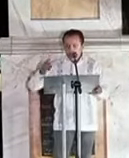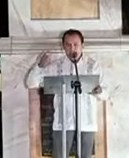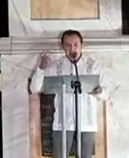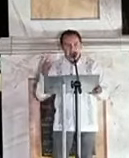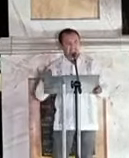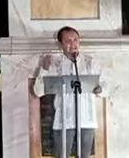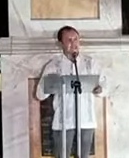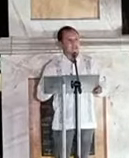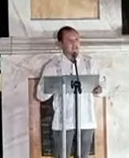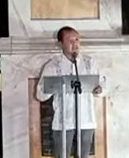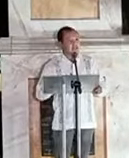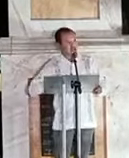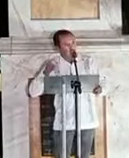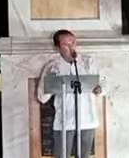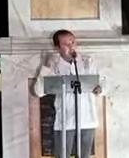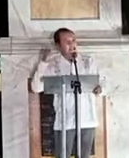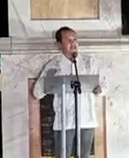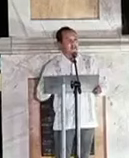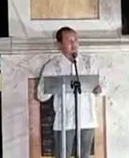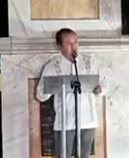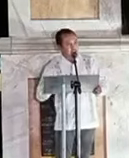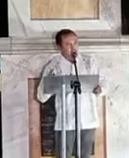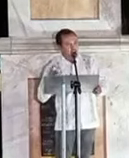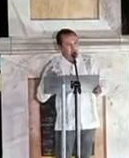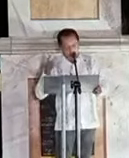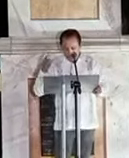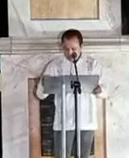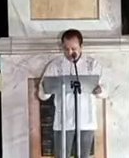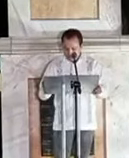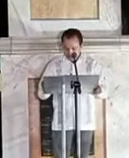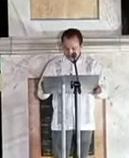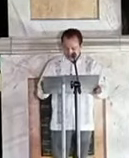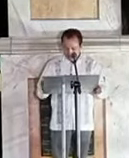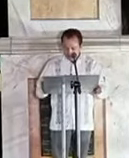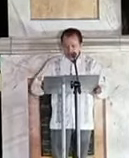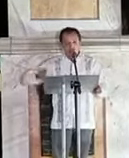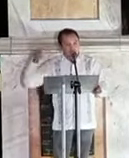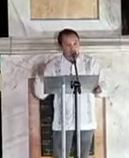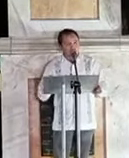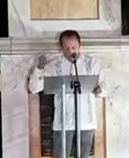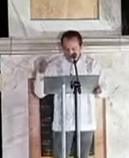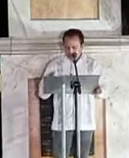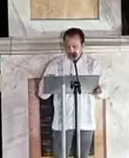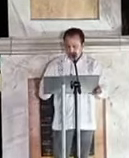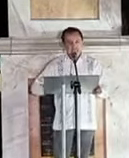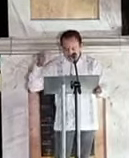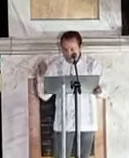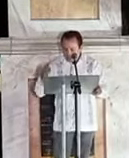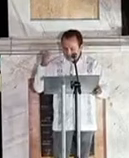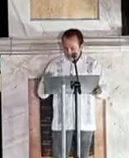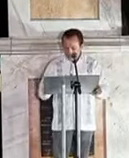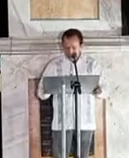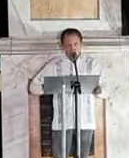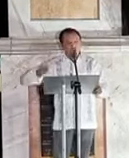entregando tarjetitas solamente cuando son años de elecciones. Con todo eso y